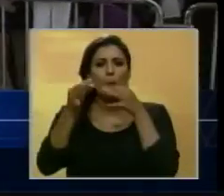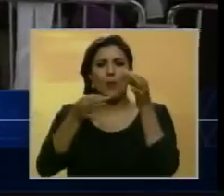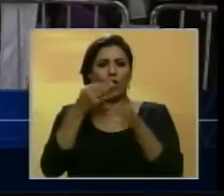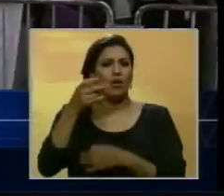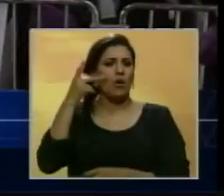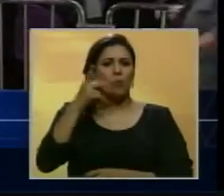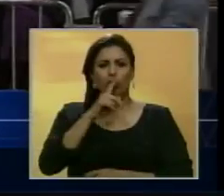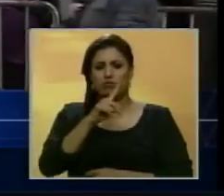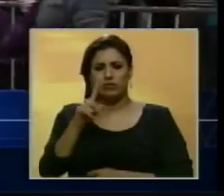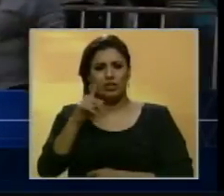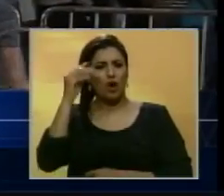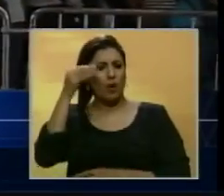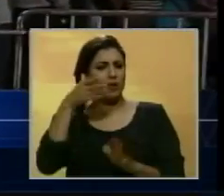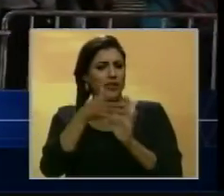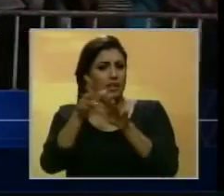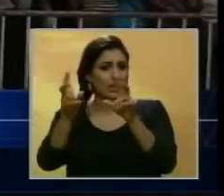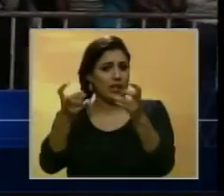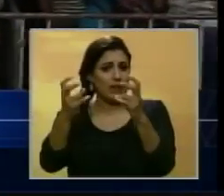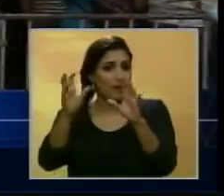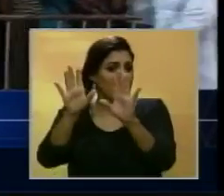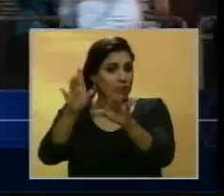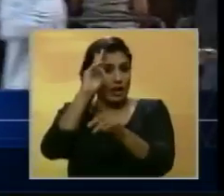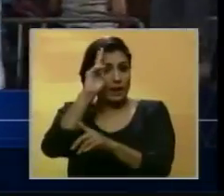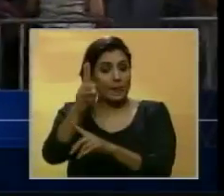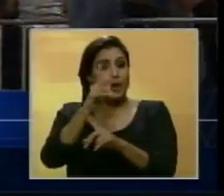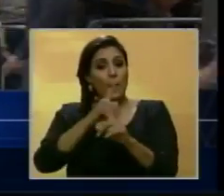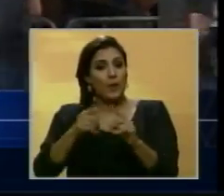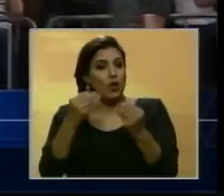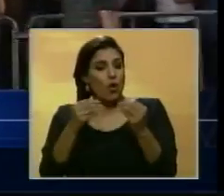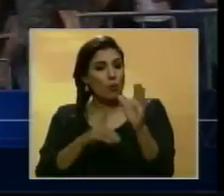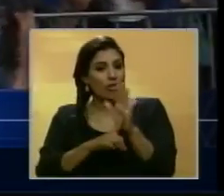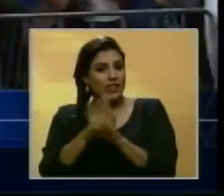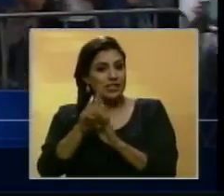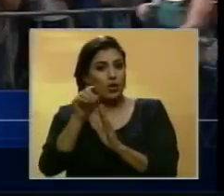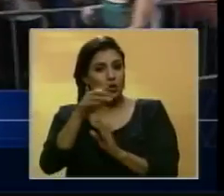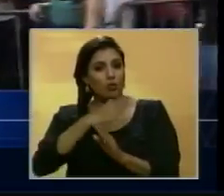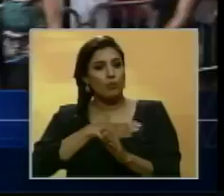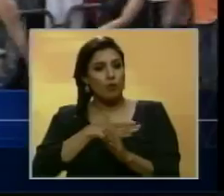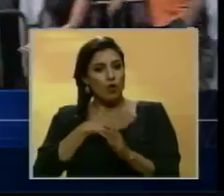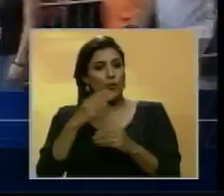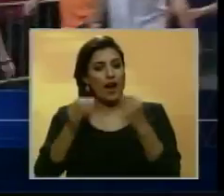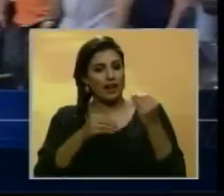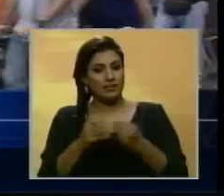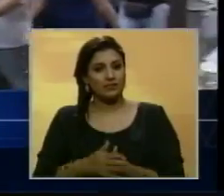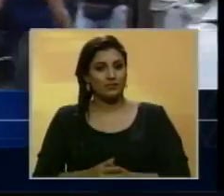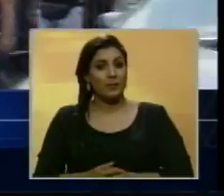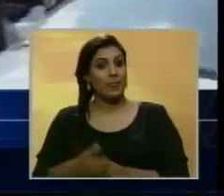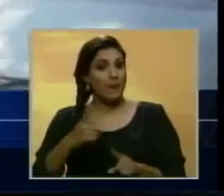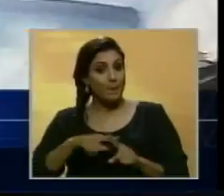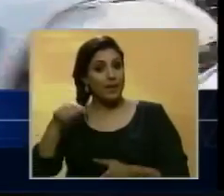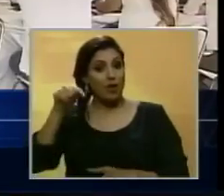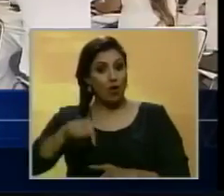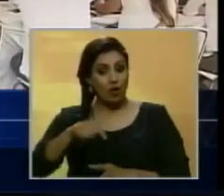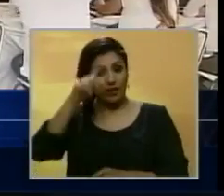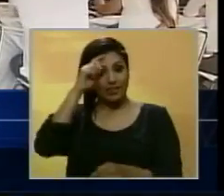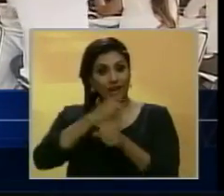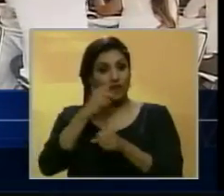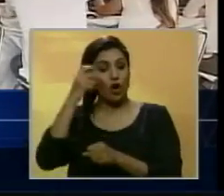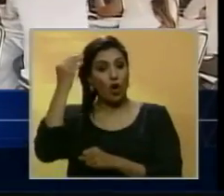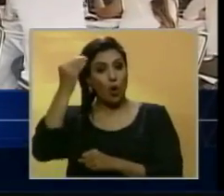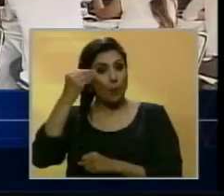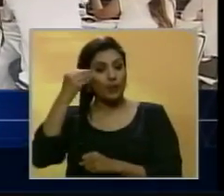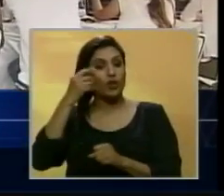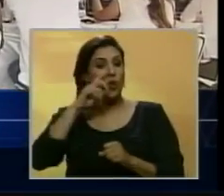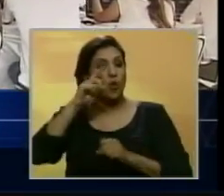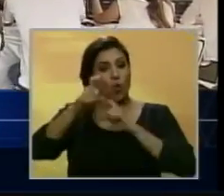y menos sobre las opiniones que ellos tengan y cómo llevan adelante sus acciones. Pero hoy las opiniones y expresiones